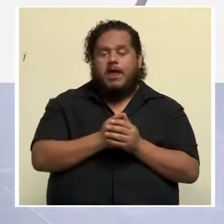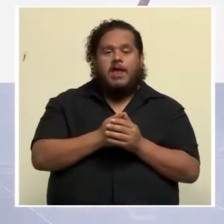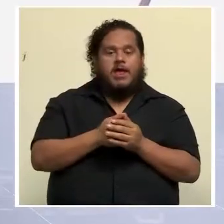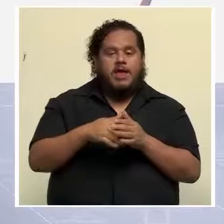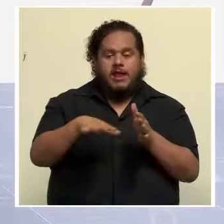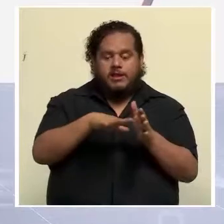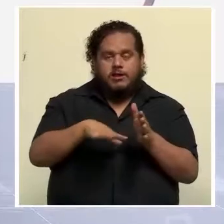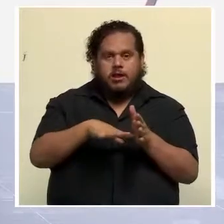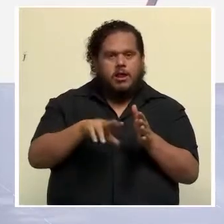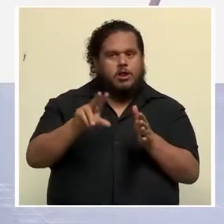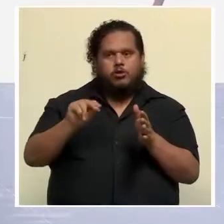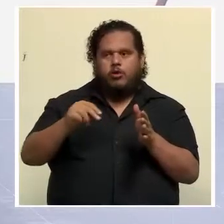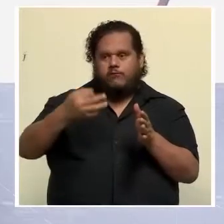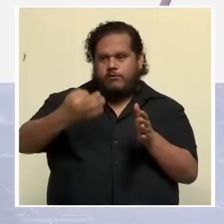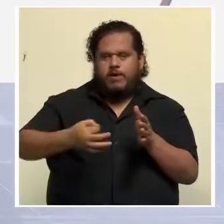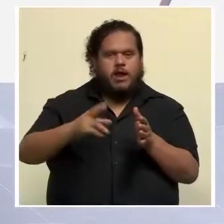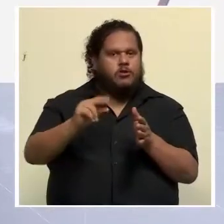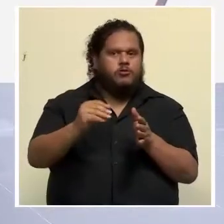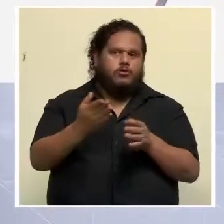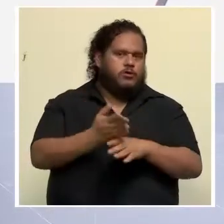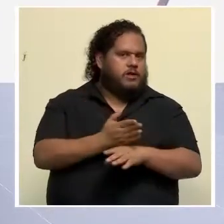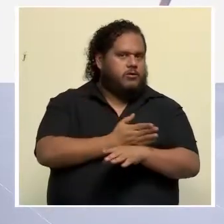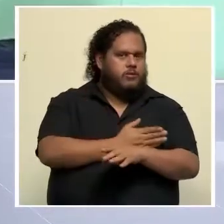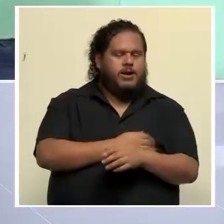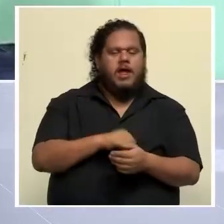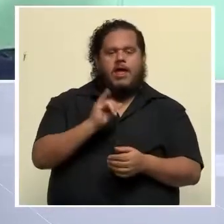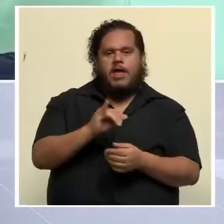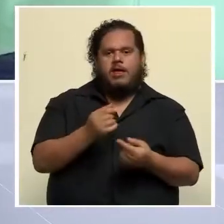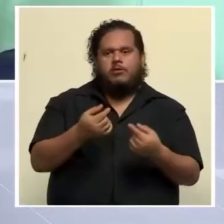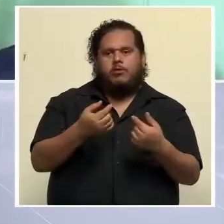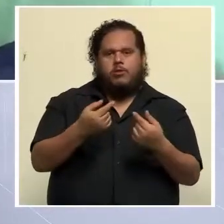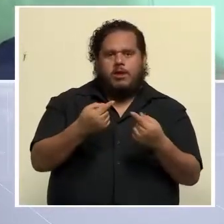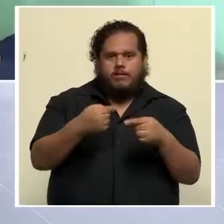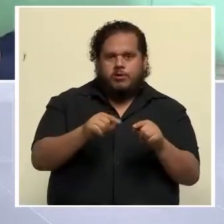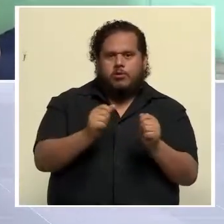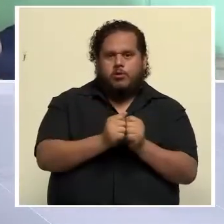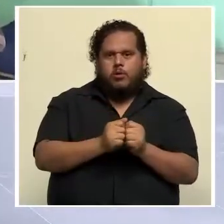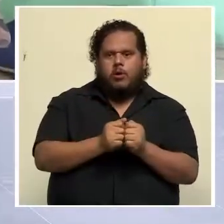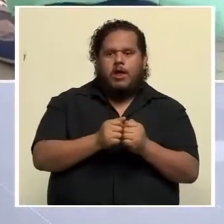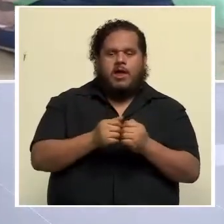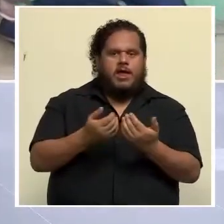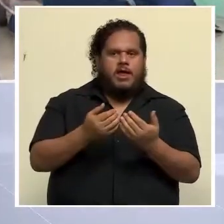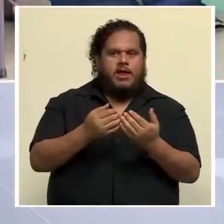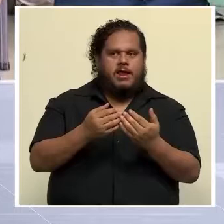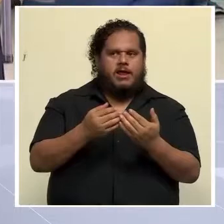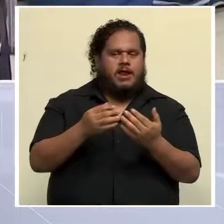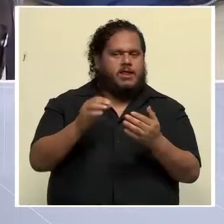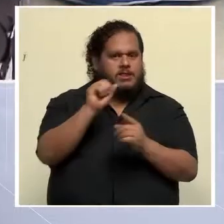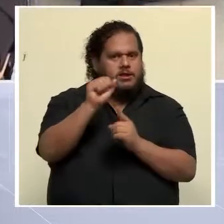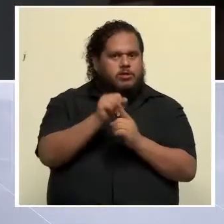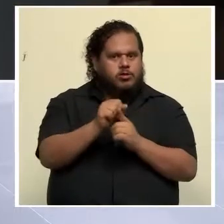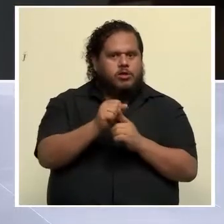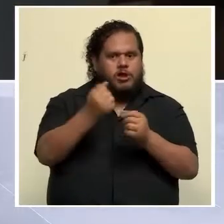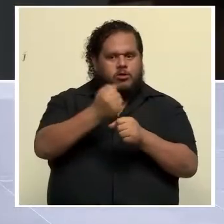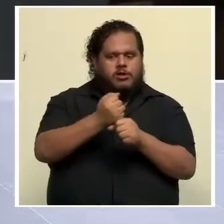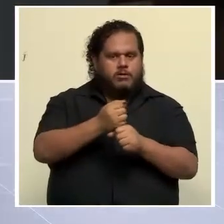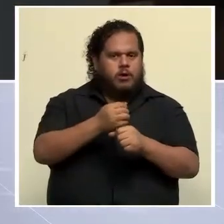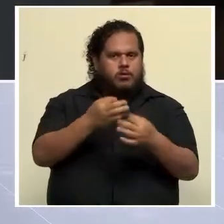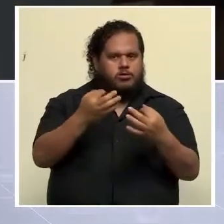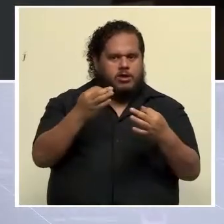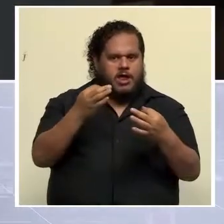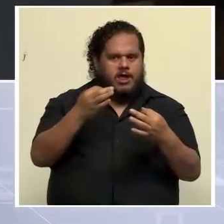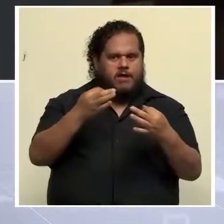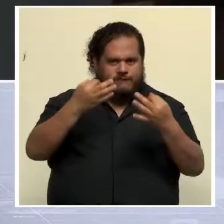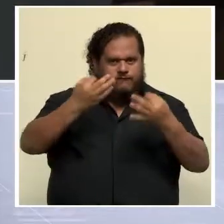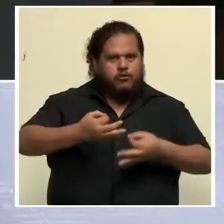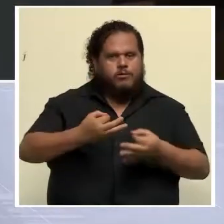todavía no ha logrado recuperarse. Caso contrario con lo que ha ocurrido con el sector formal, que ya prácticamente está en los mismos niveles que estuvo antes de la pandemia. Entonces,